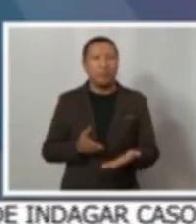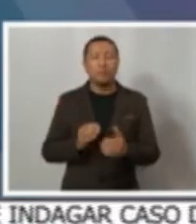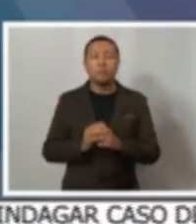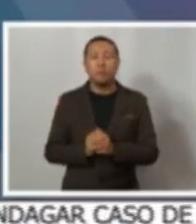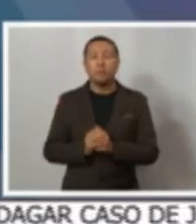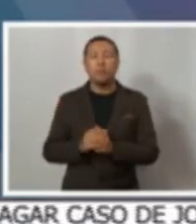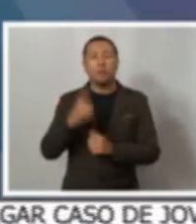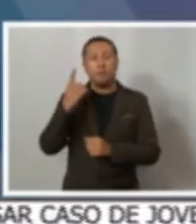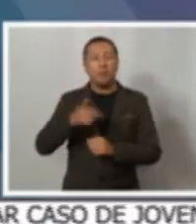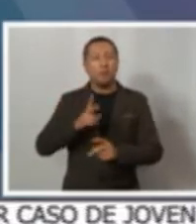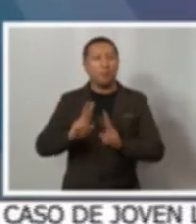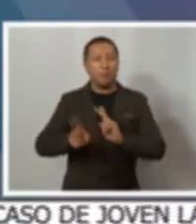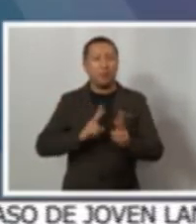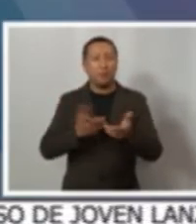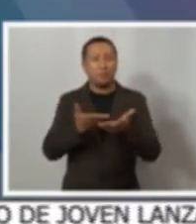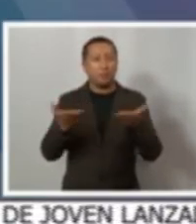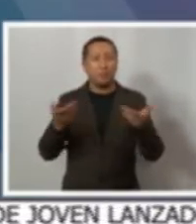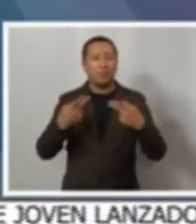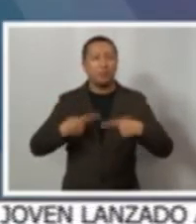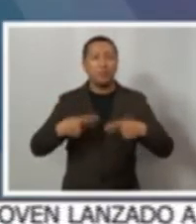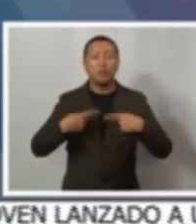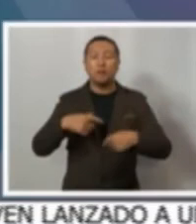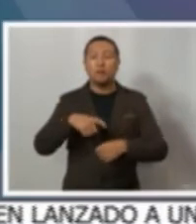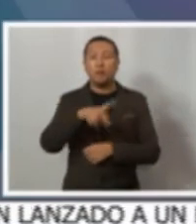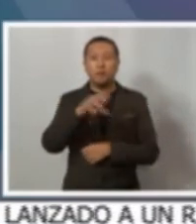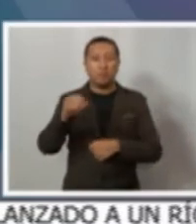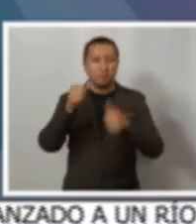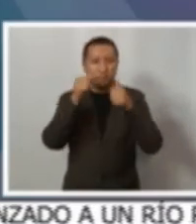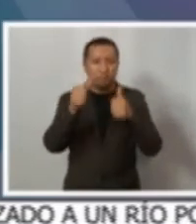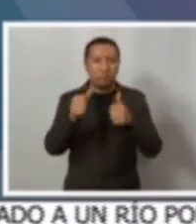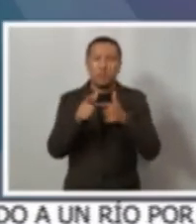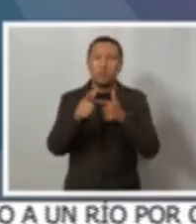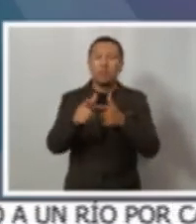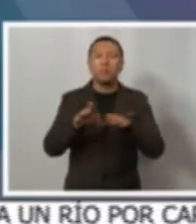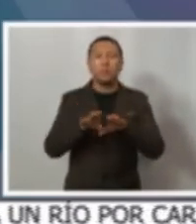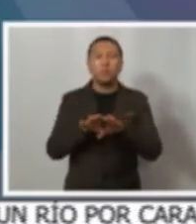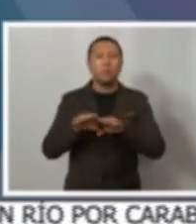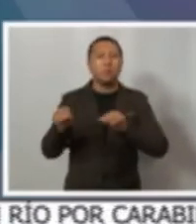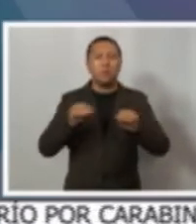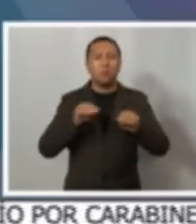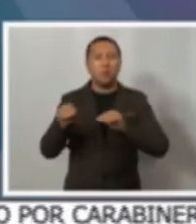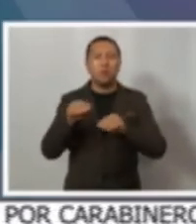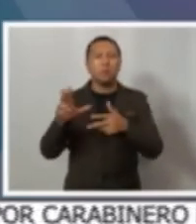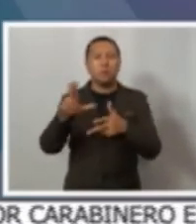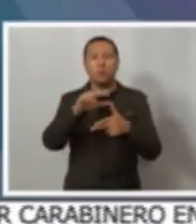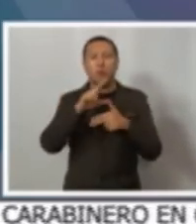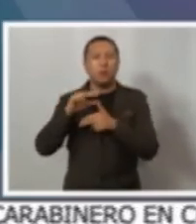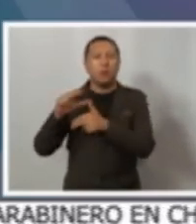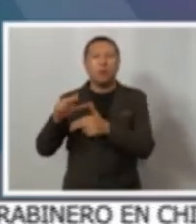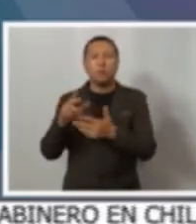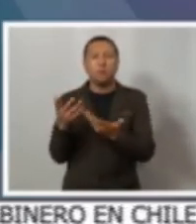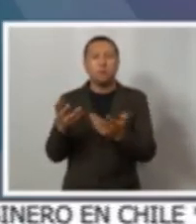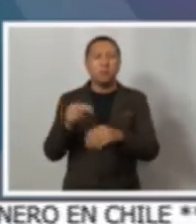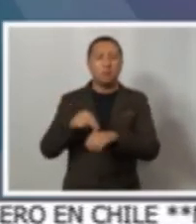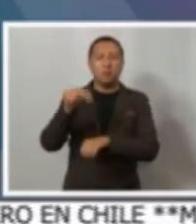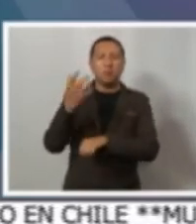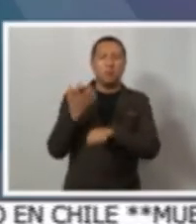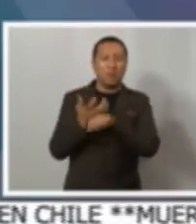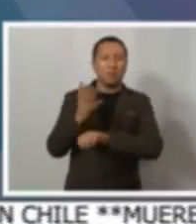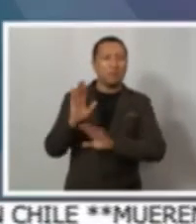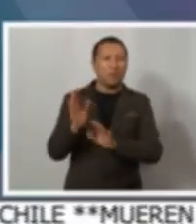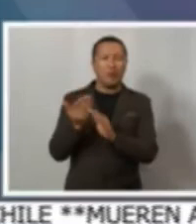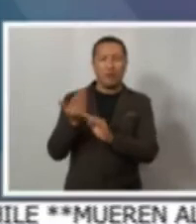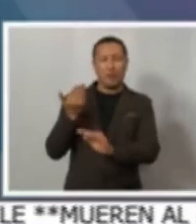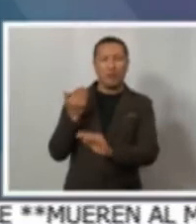los quintanarroenses acerca de este seguimiento, la trayectoria, cómo se encuentra el norte de Quintana Roo. Le he presentado algunas